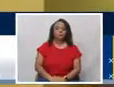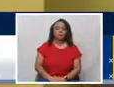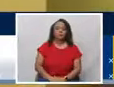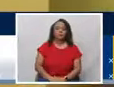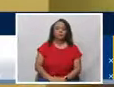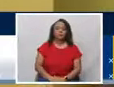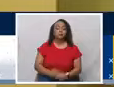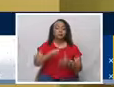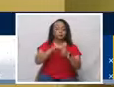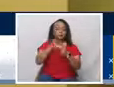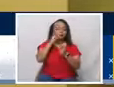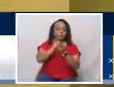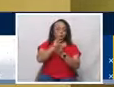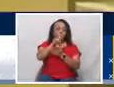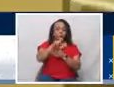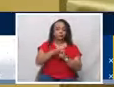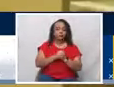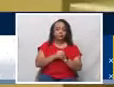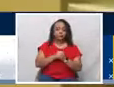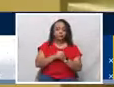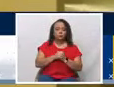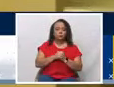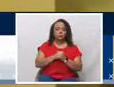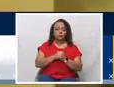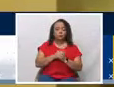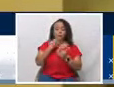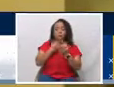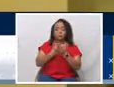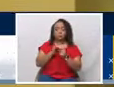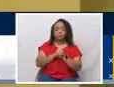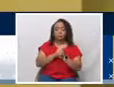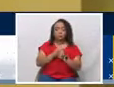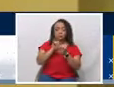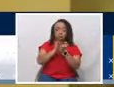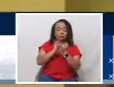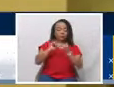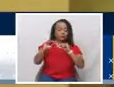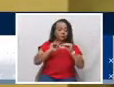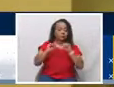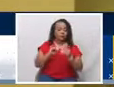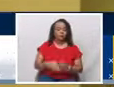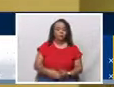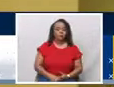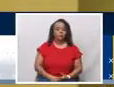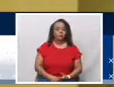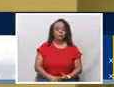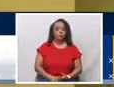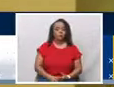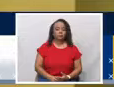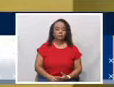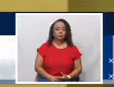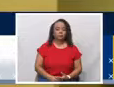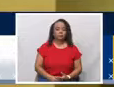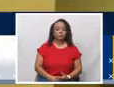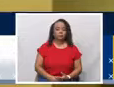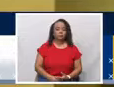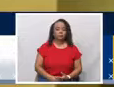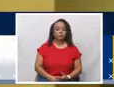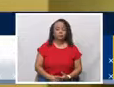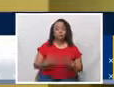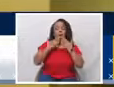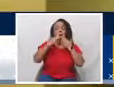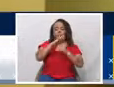Entonces, ha de ser por eso la circunstancia. Sí. Bueno, ese es el movimiento. Vamos a guardar un agradecimiento a